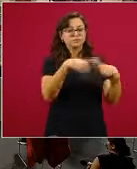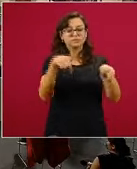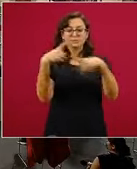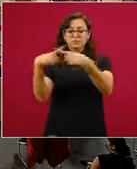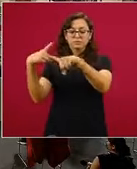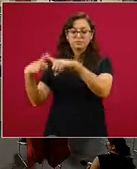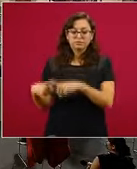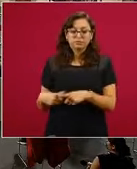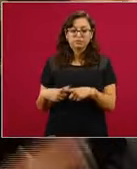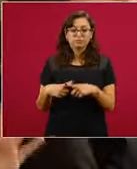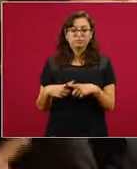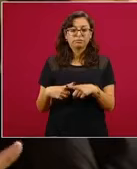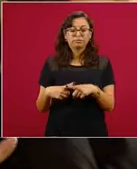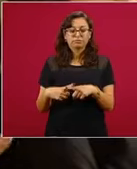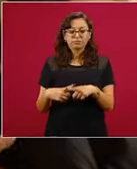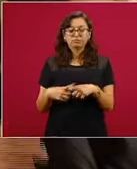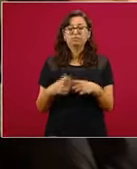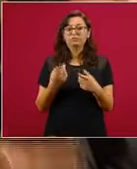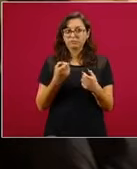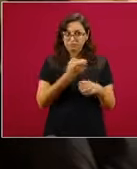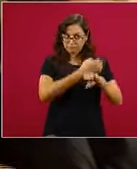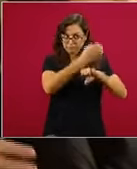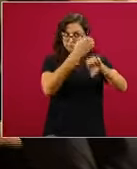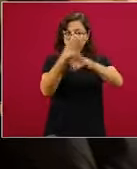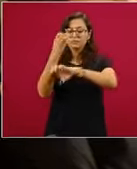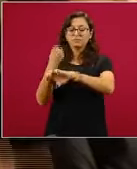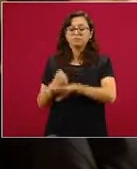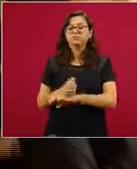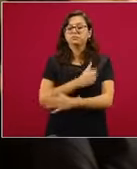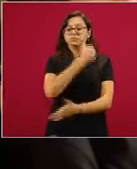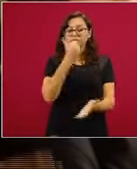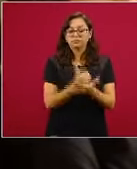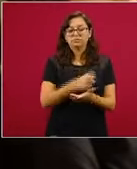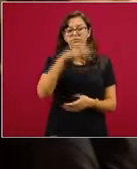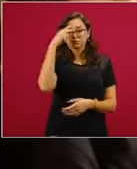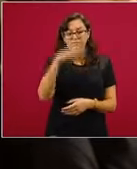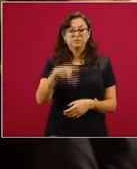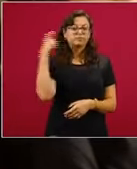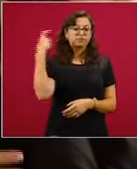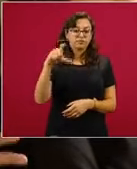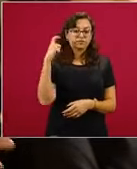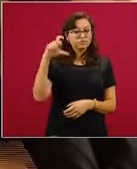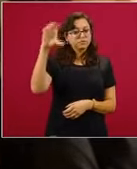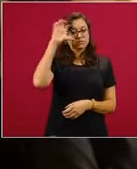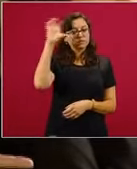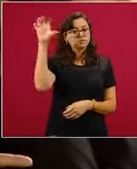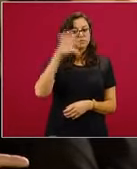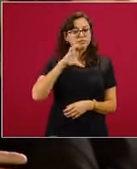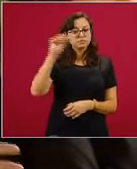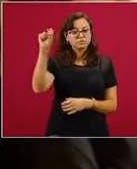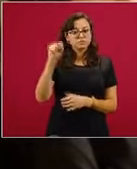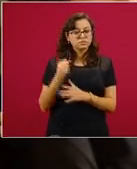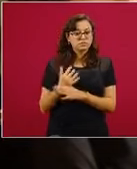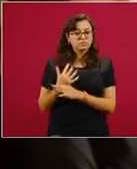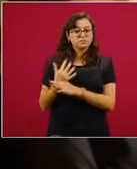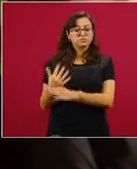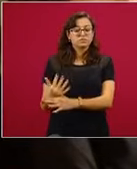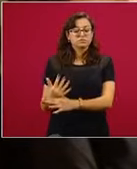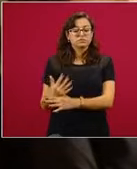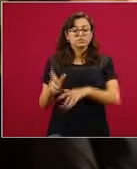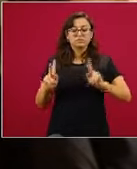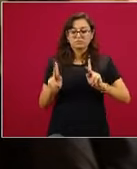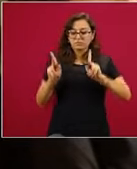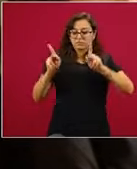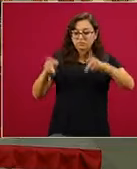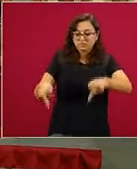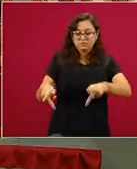municipales, en algunos estados como Ciudad de México, como Querétaro, como Morelos, ya hablan de que los cementerios van a